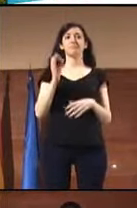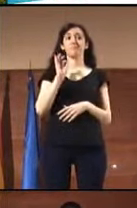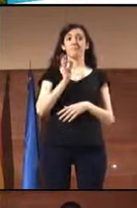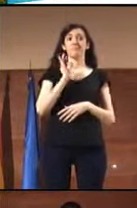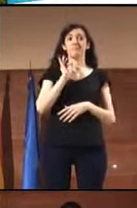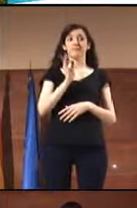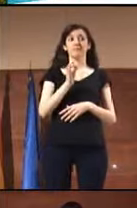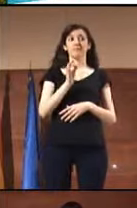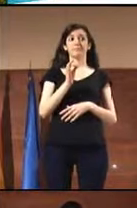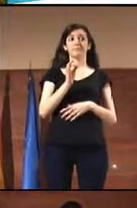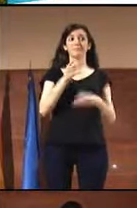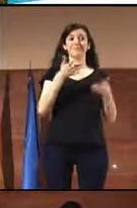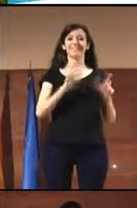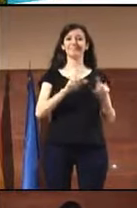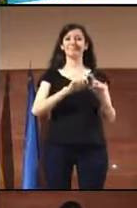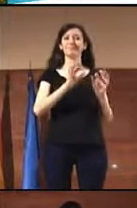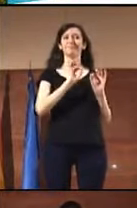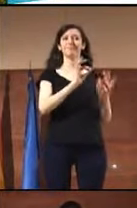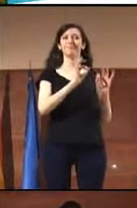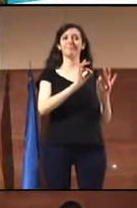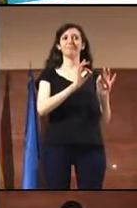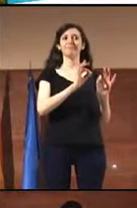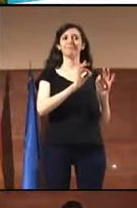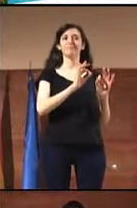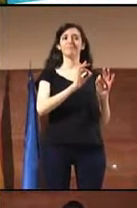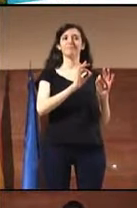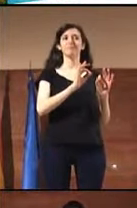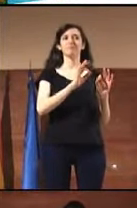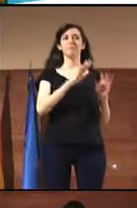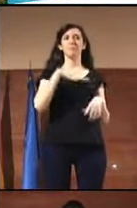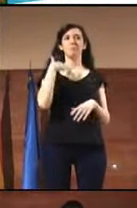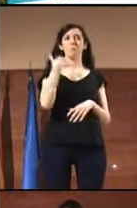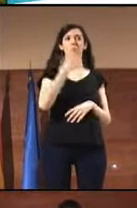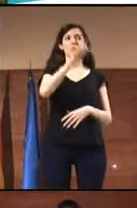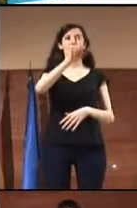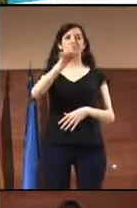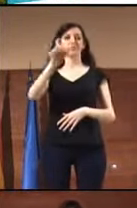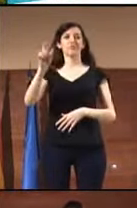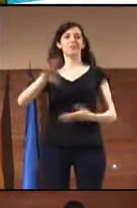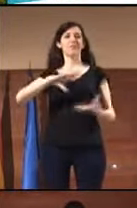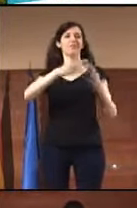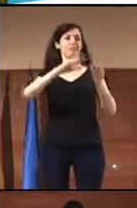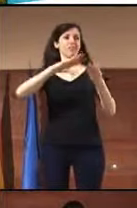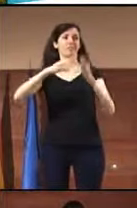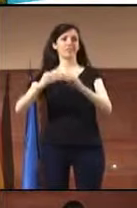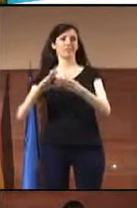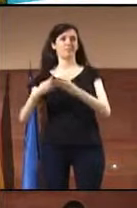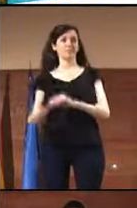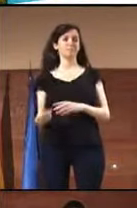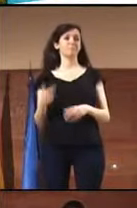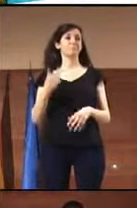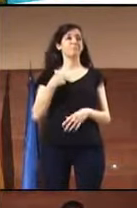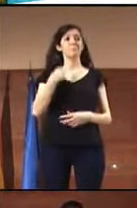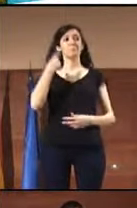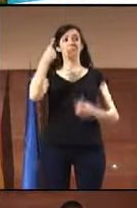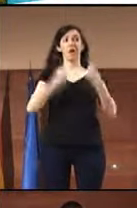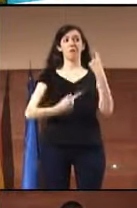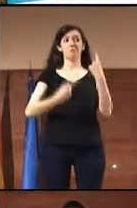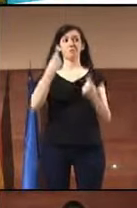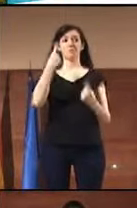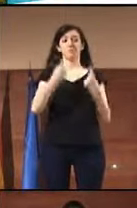ofrecen estas, este tipo de sillas nos permite acercarnos a bastante gente. Os he puesto algunas de las